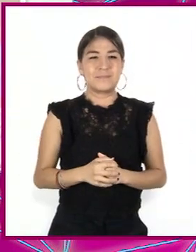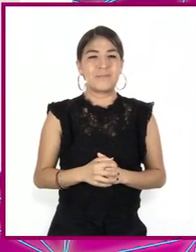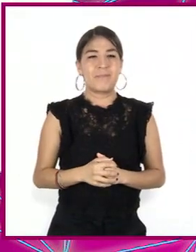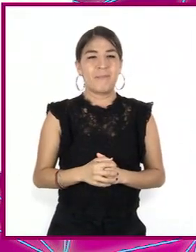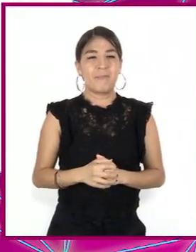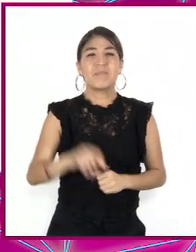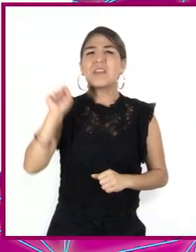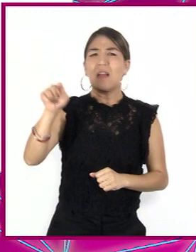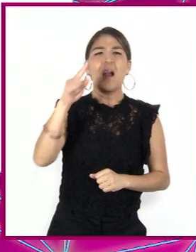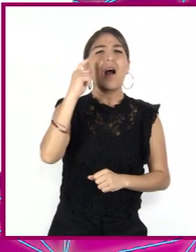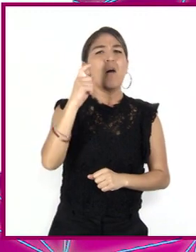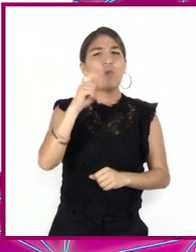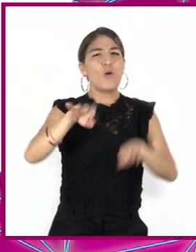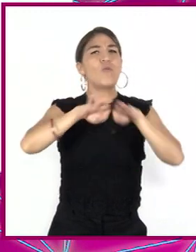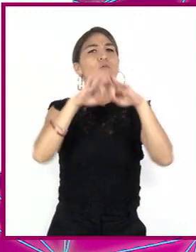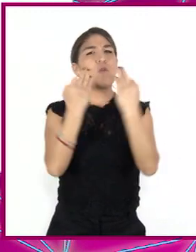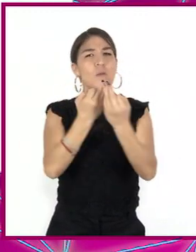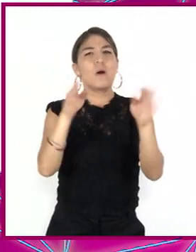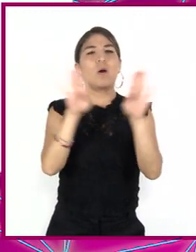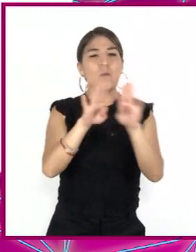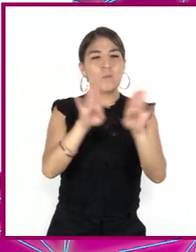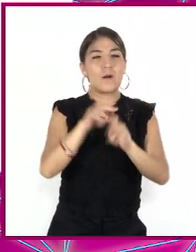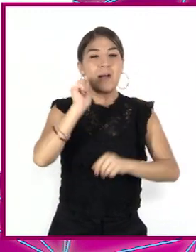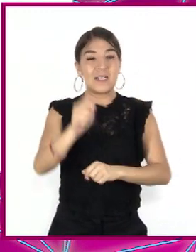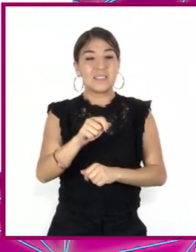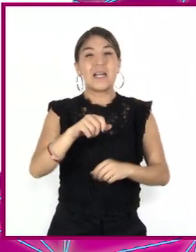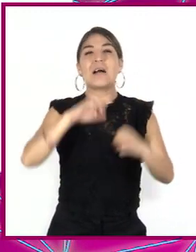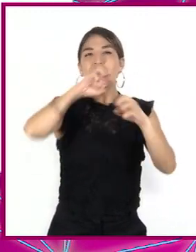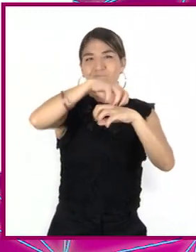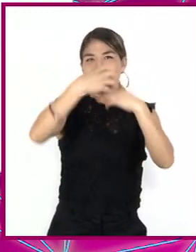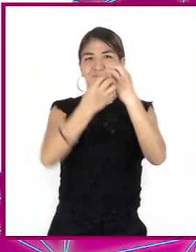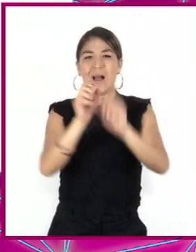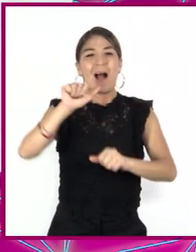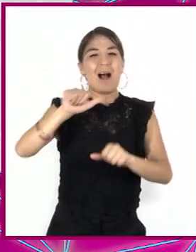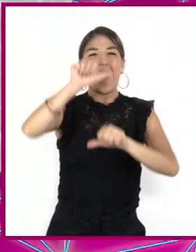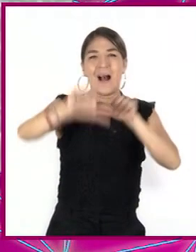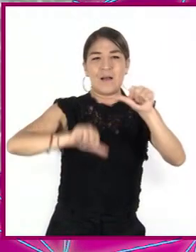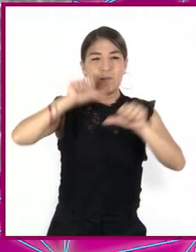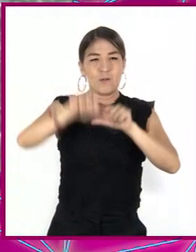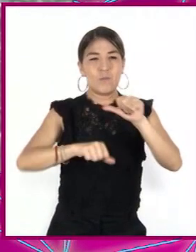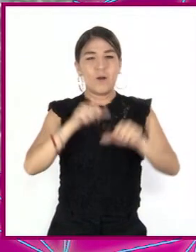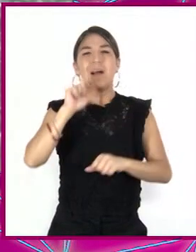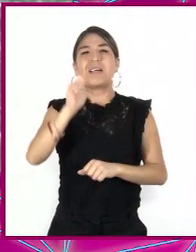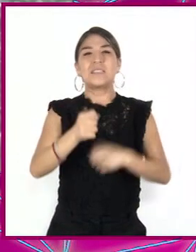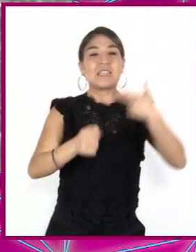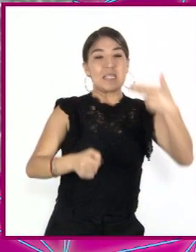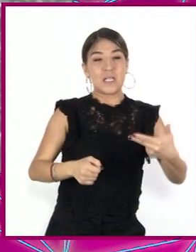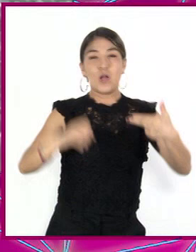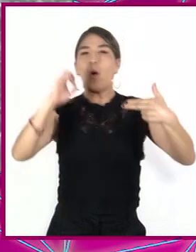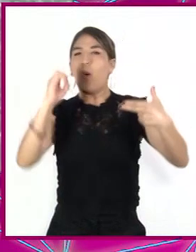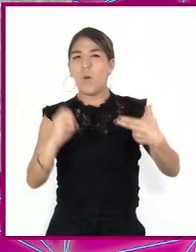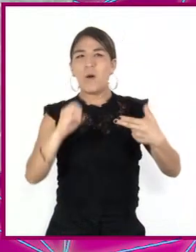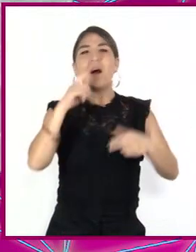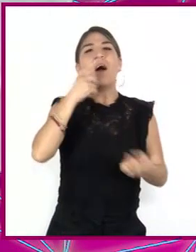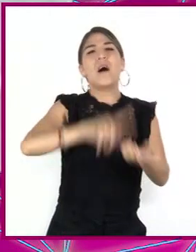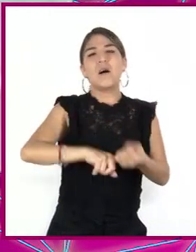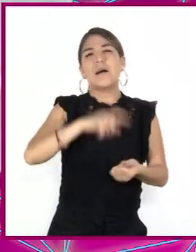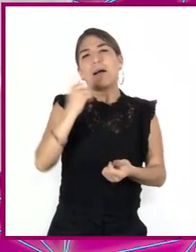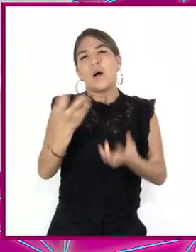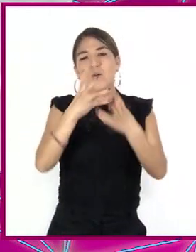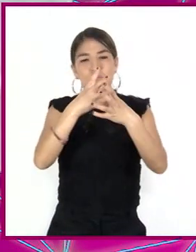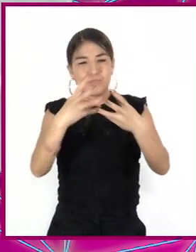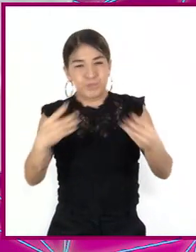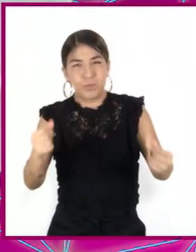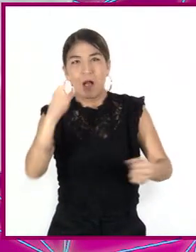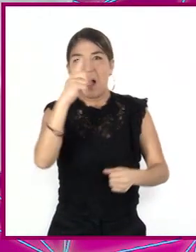El agua está compuesta por 2 átomos de hidrógeno y 1 de oxígeno, y puede encontrarse en estado líquido, sólido o